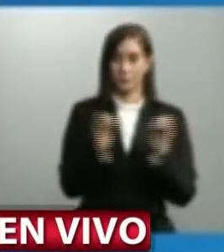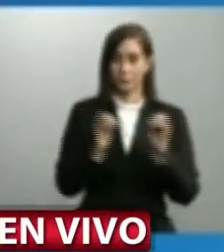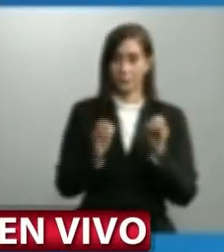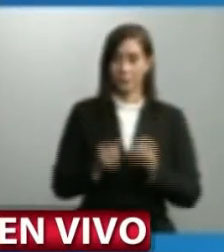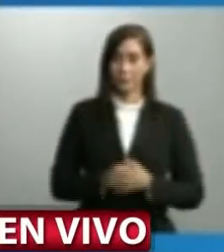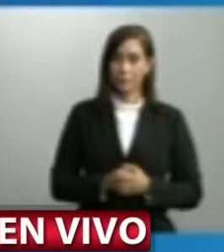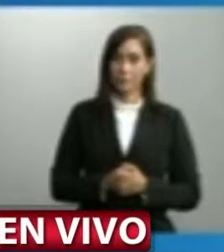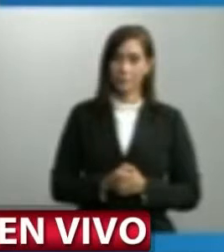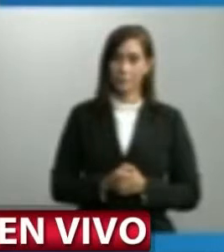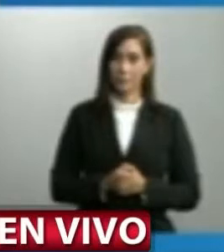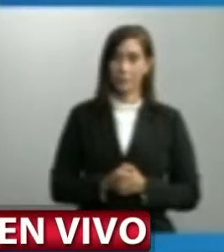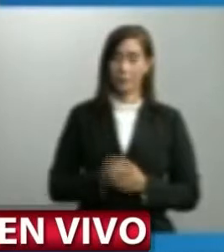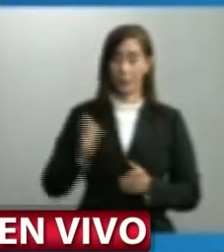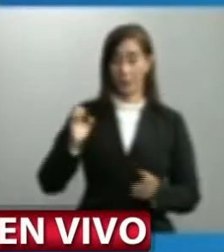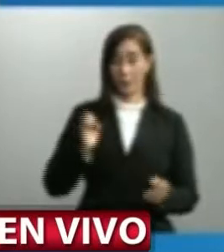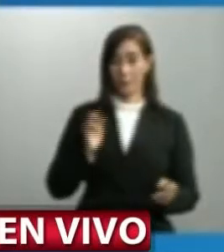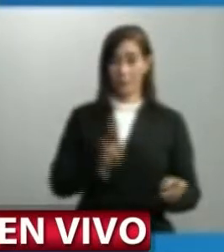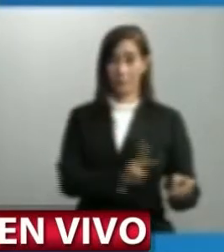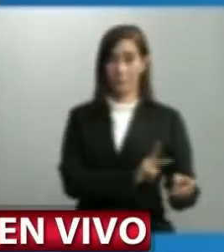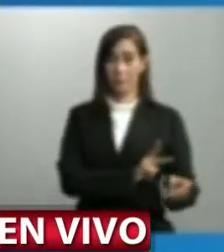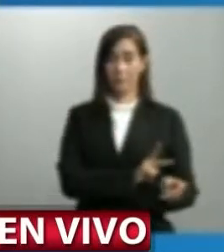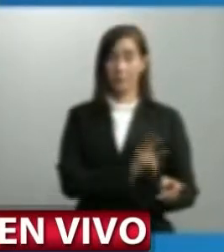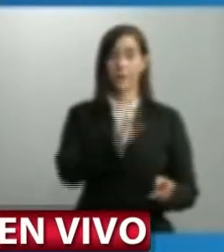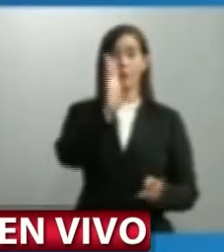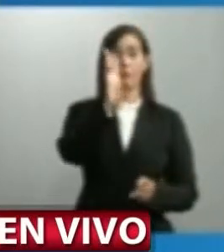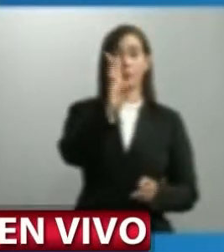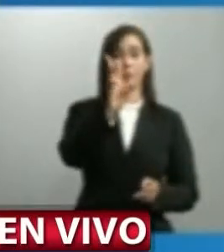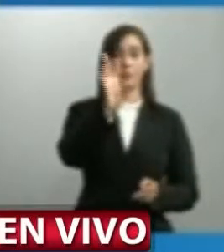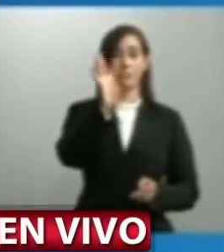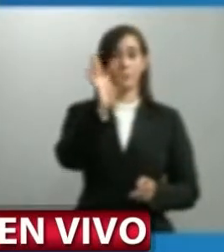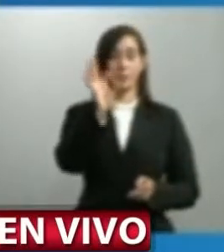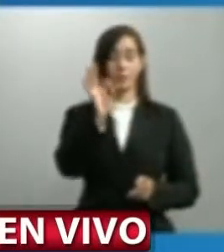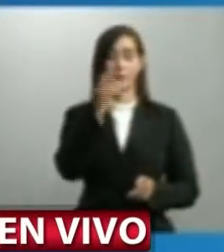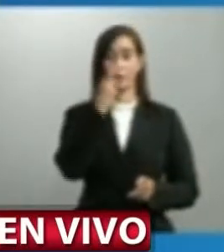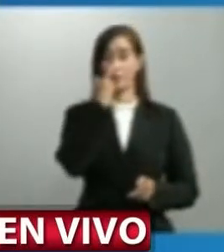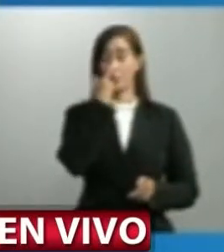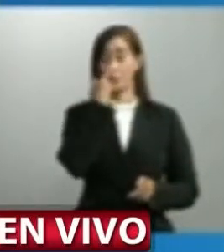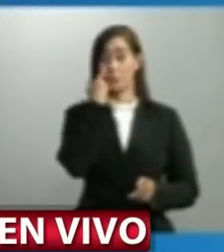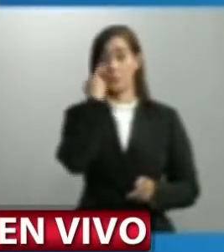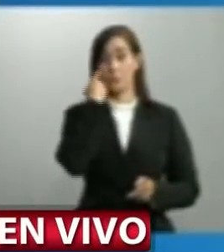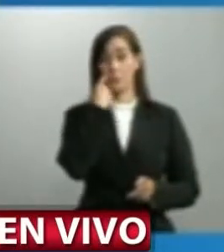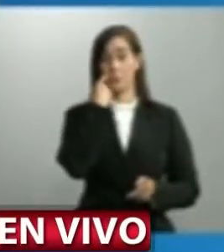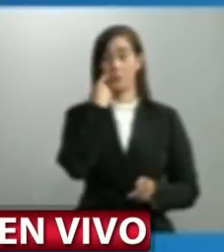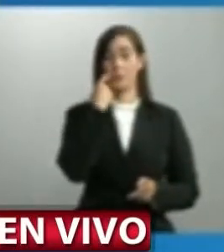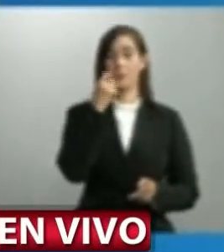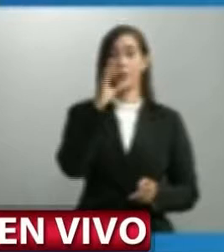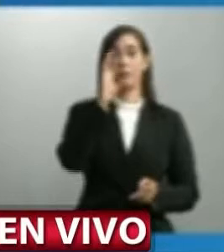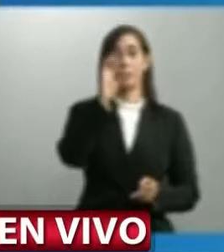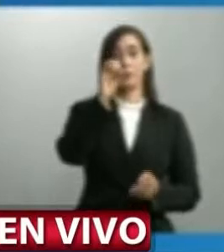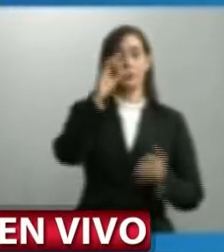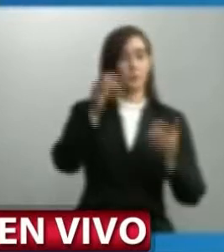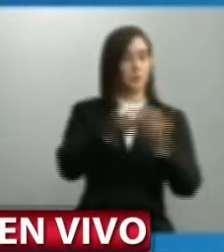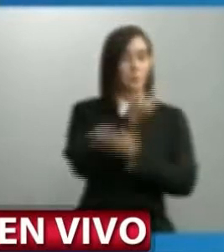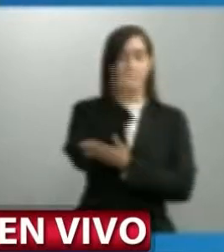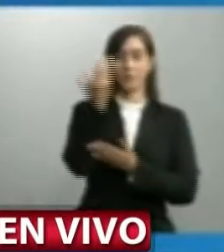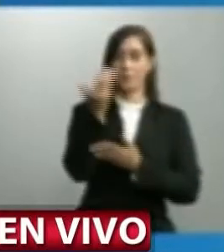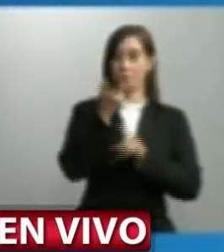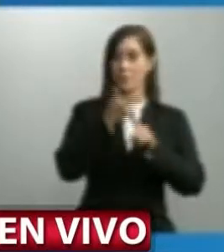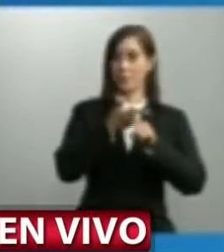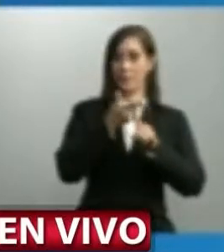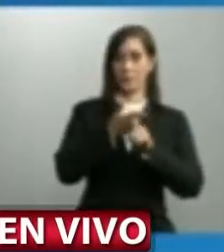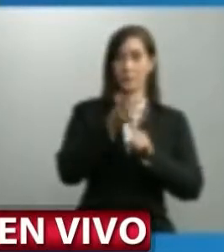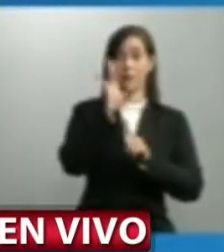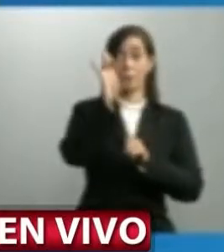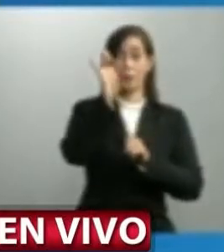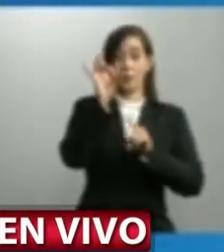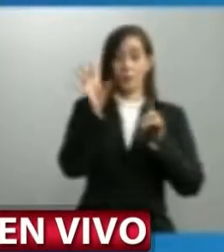fallecimientos. Elías Piña, 69 pruebas realizadas, 0 casos nuevos,